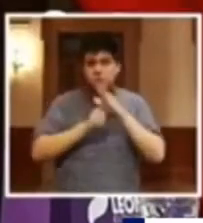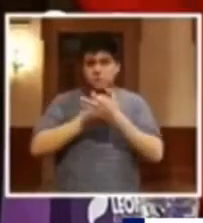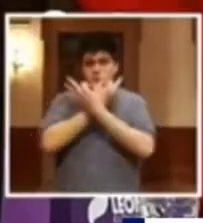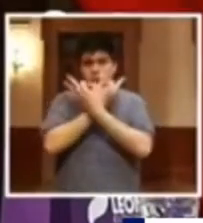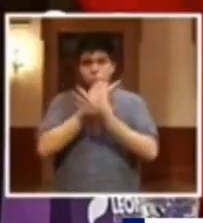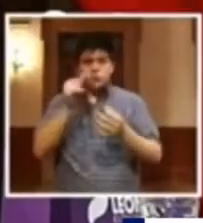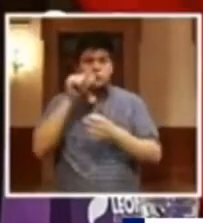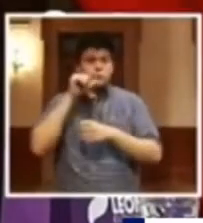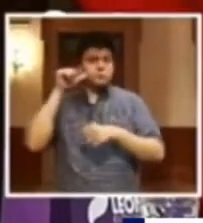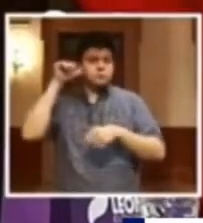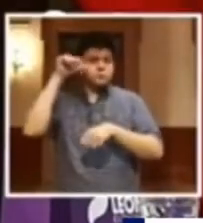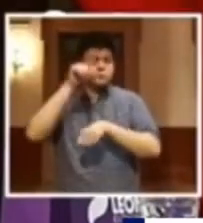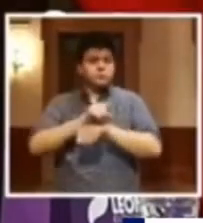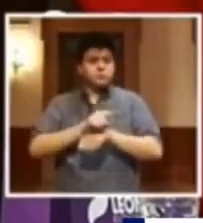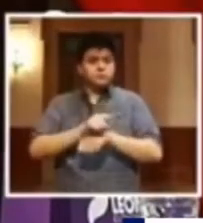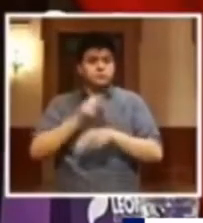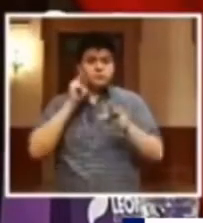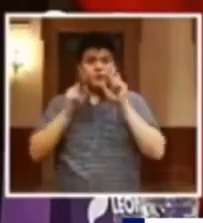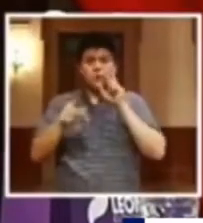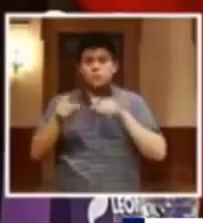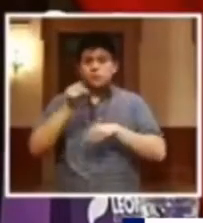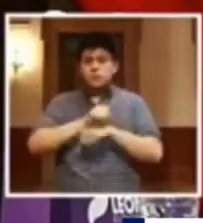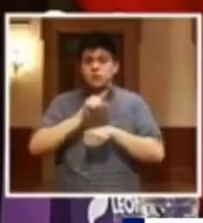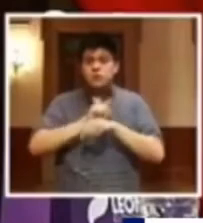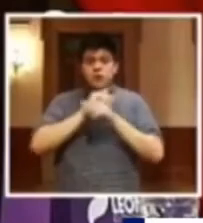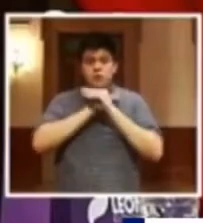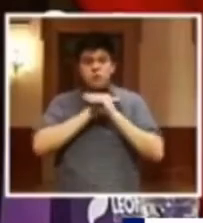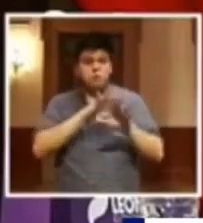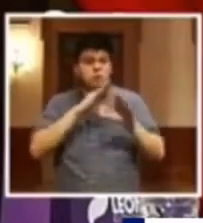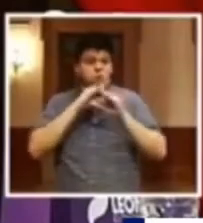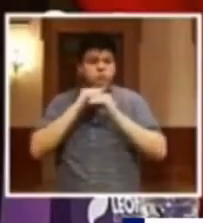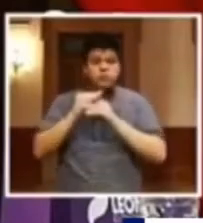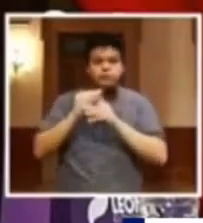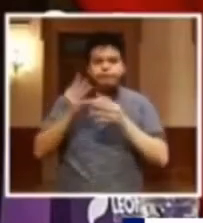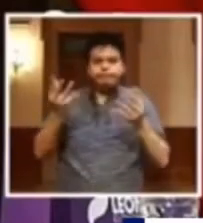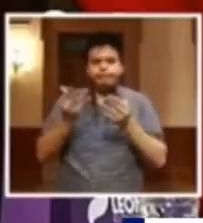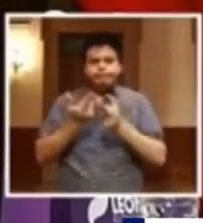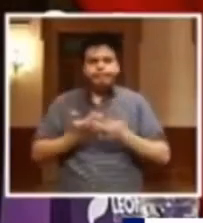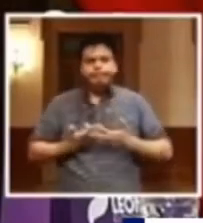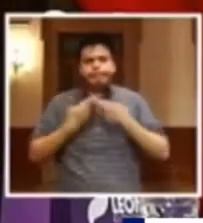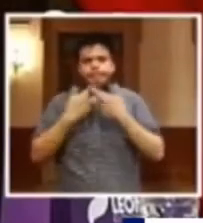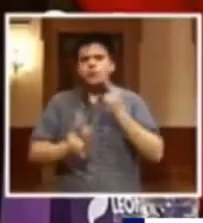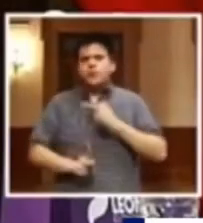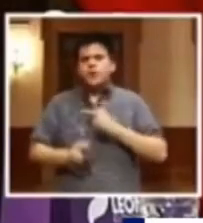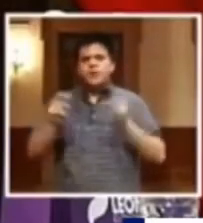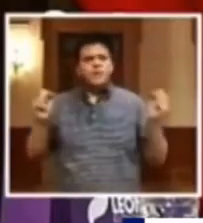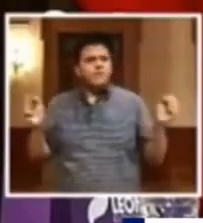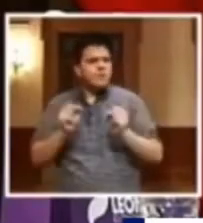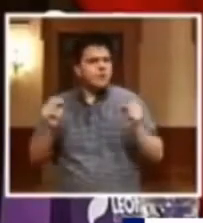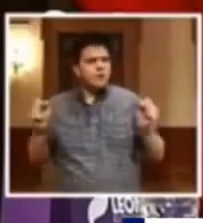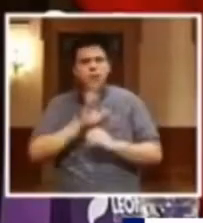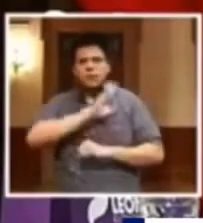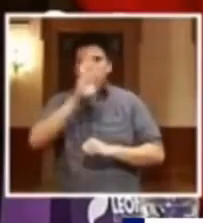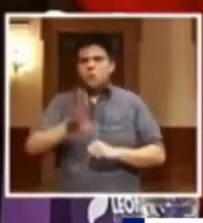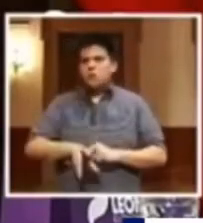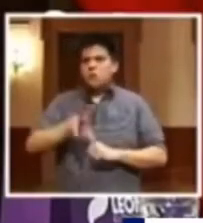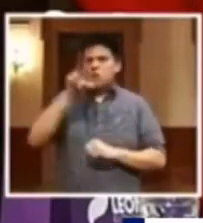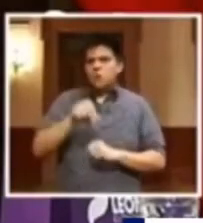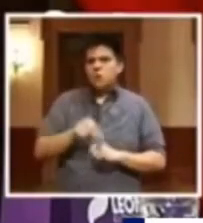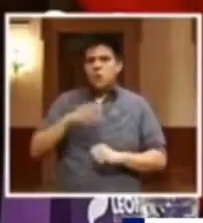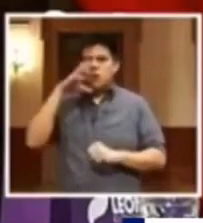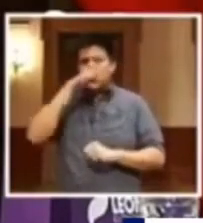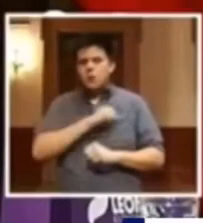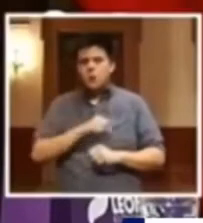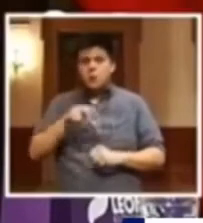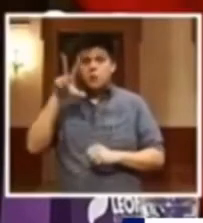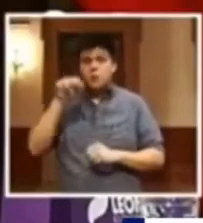ayer. Cada día se genera mucha información, pero el frío no lo mata, el calor no, y lo